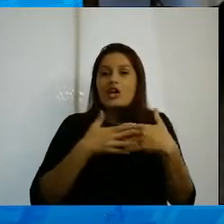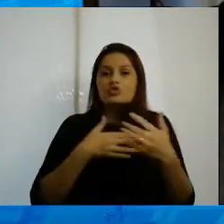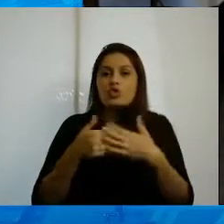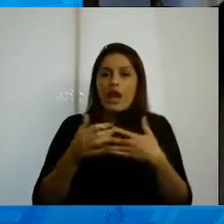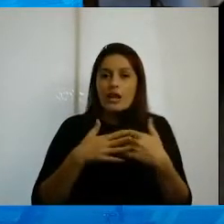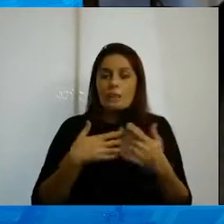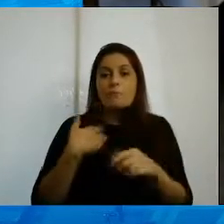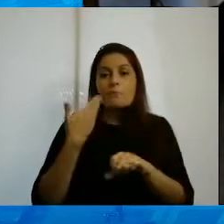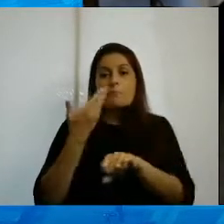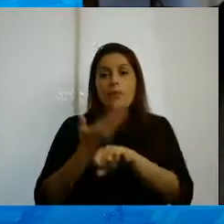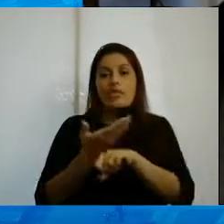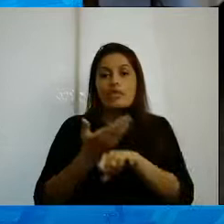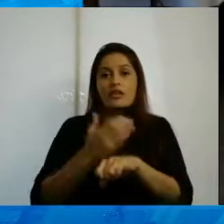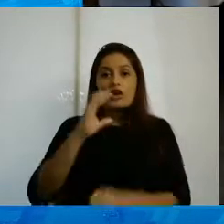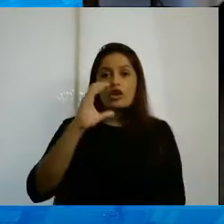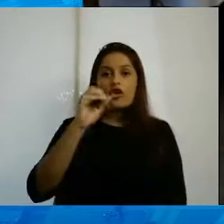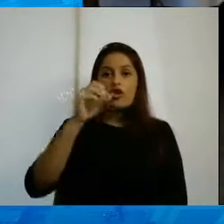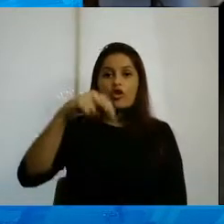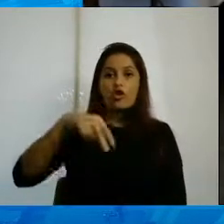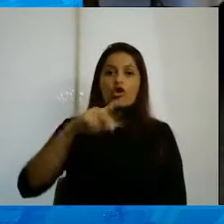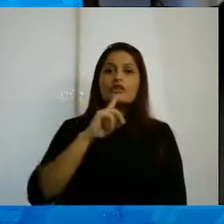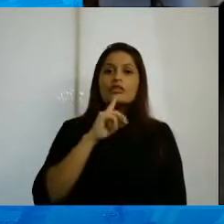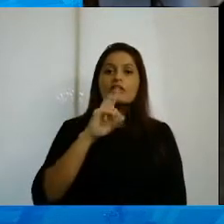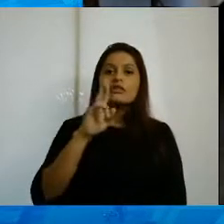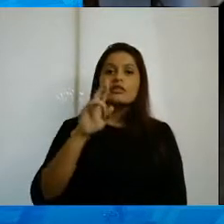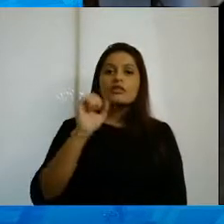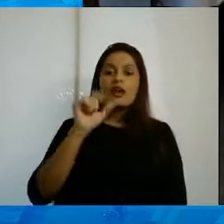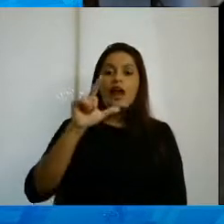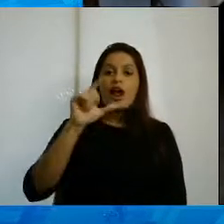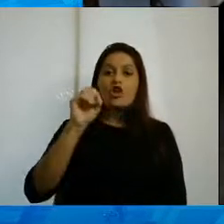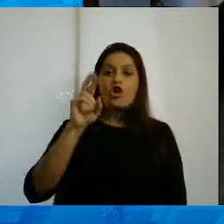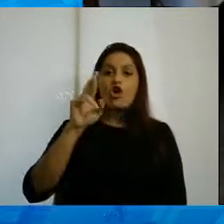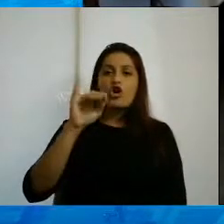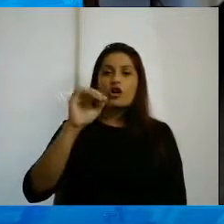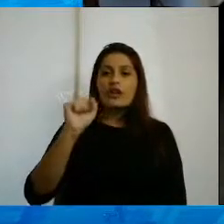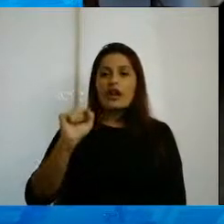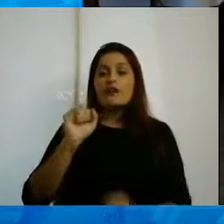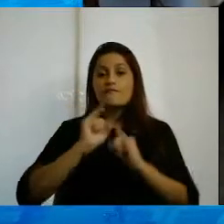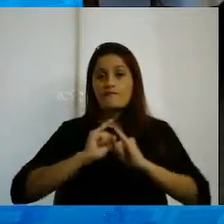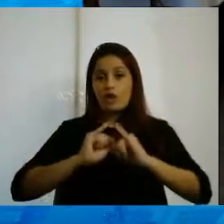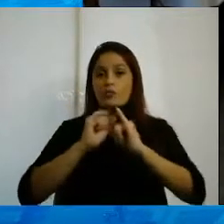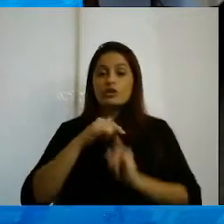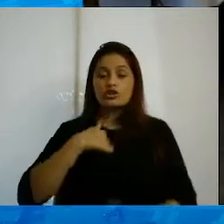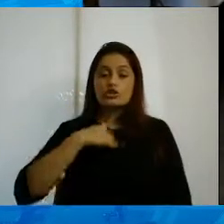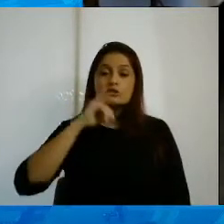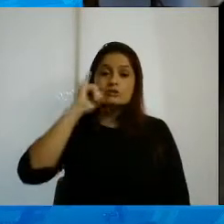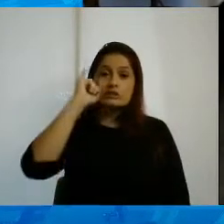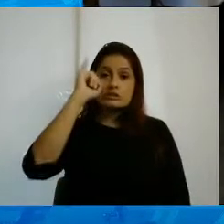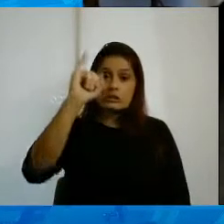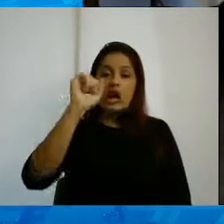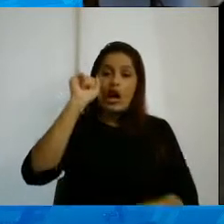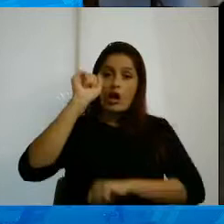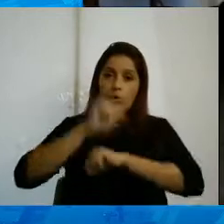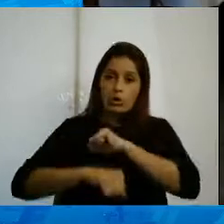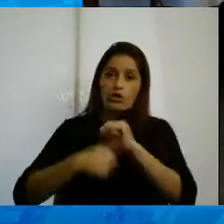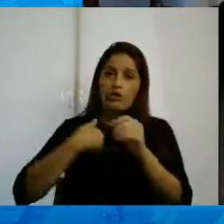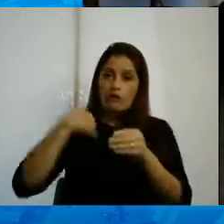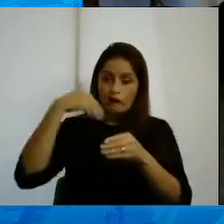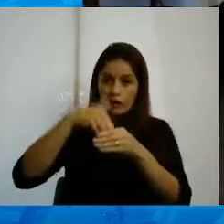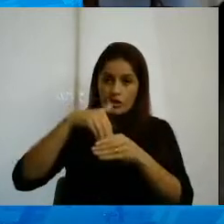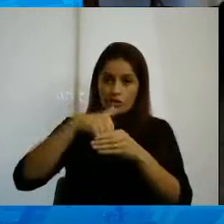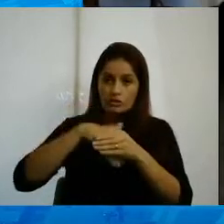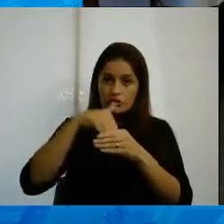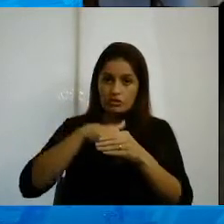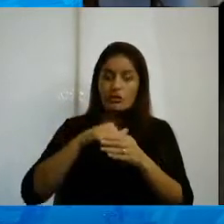pedirle a la Contraloría que informe. Por lo tanto, yo estoy de acuerdo en eso, que lo votemos y que se envíe y se haga la consulta.